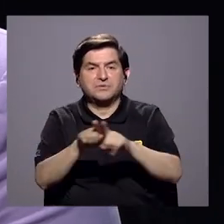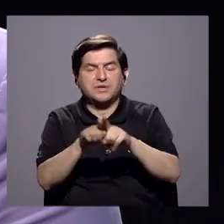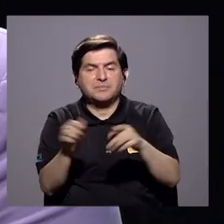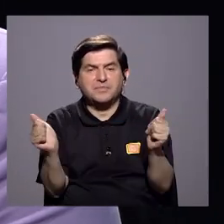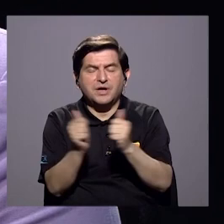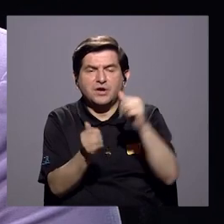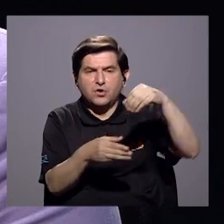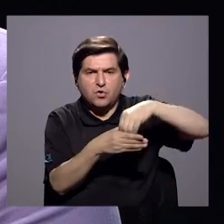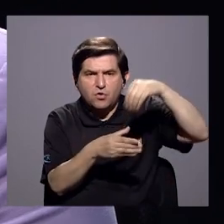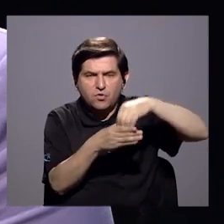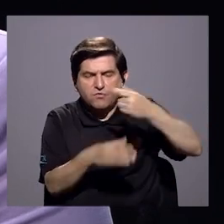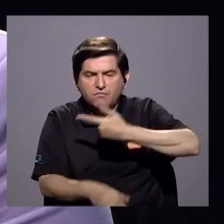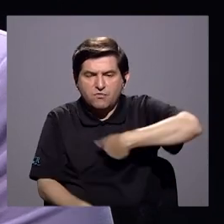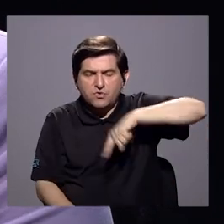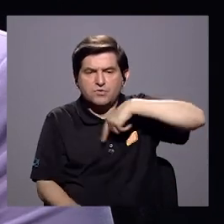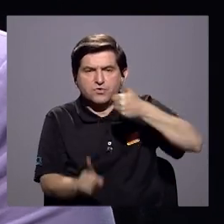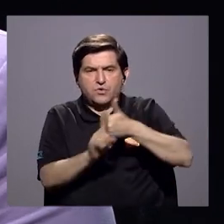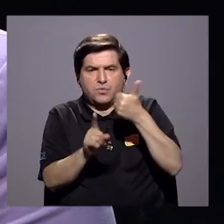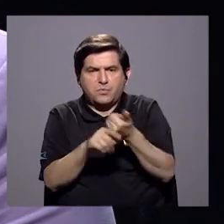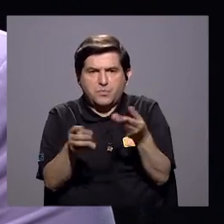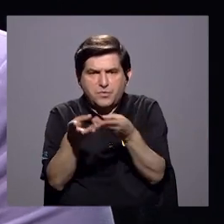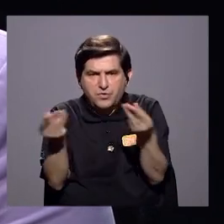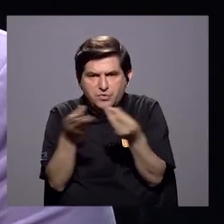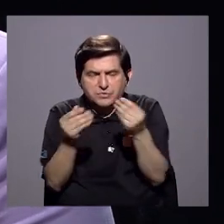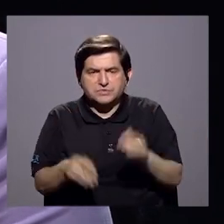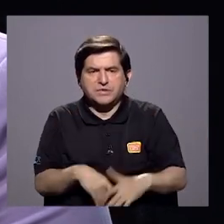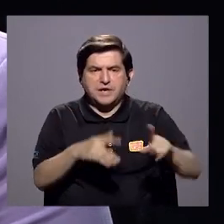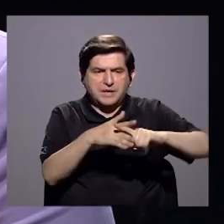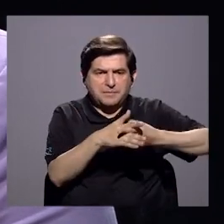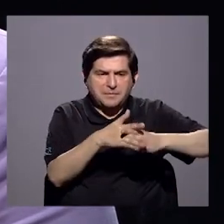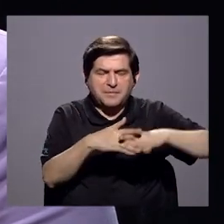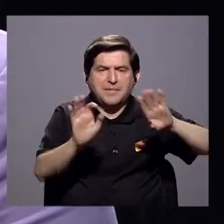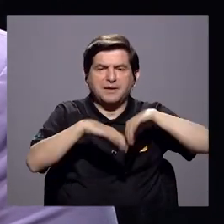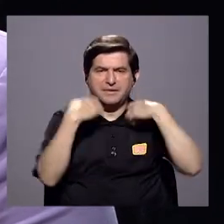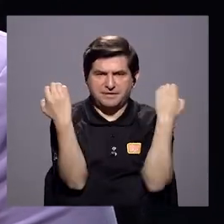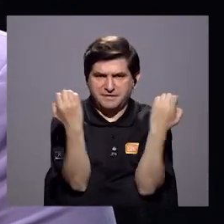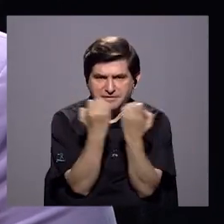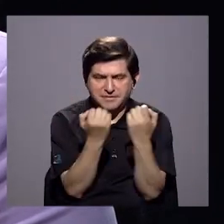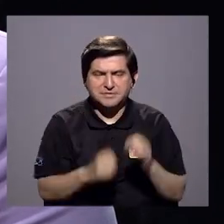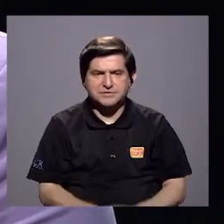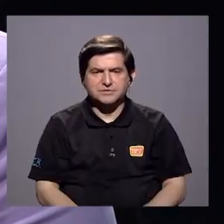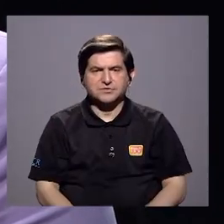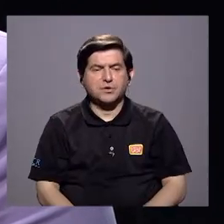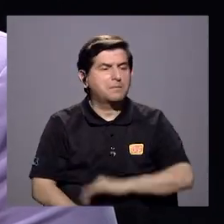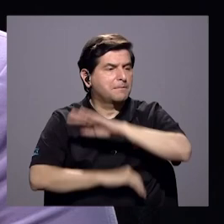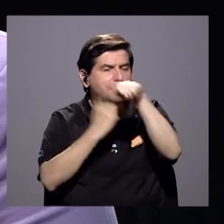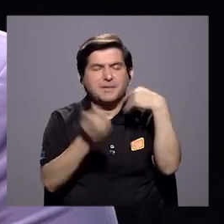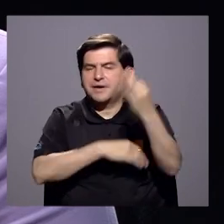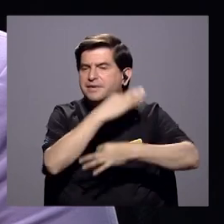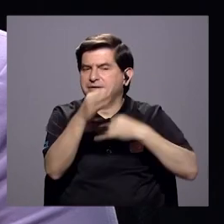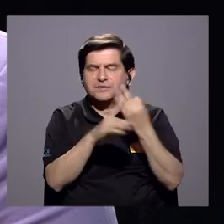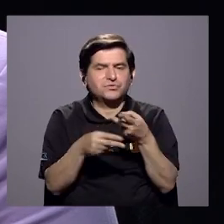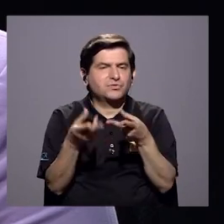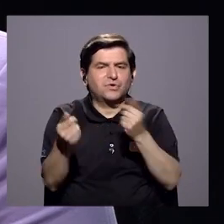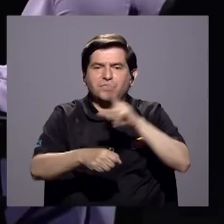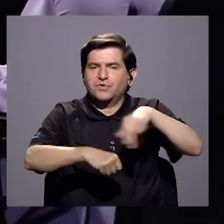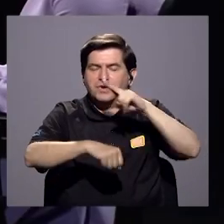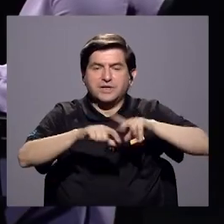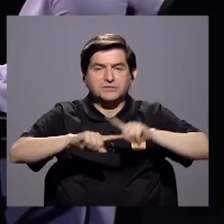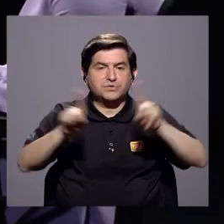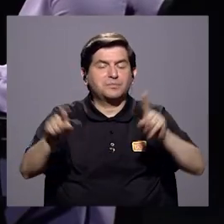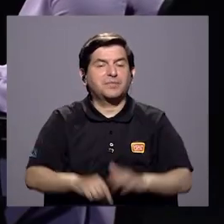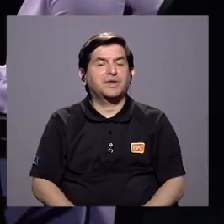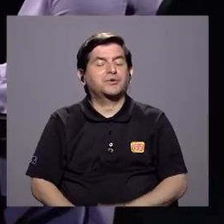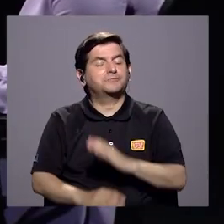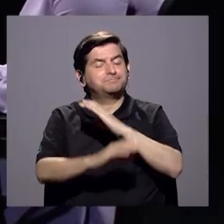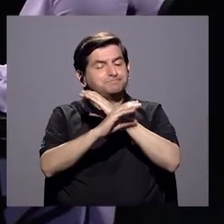también con los fondos que producimos nosotros mismos y que tenemos que reparar un equipo. En fin, están habilitados para cualquier tipo de gasto corriente, pero hay que ser